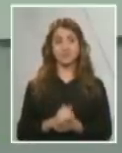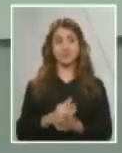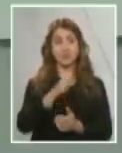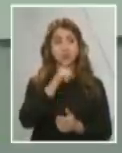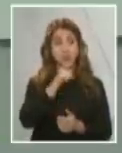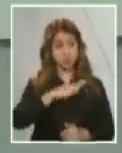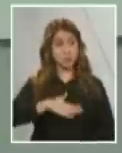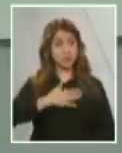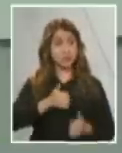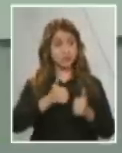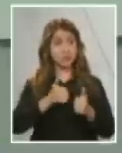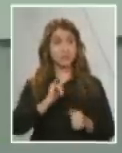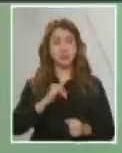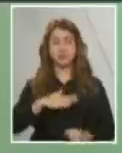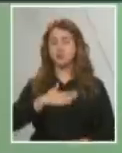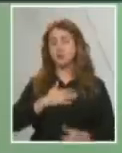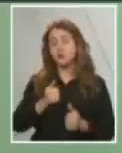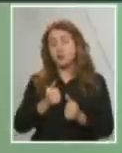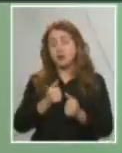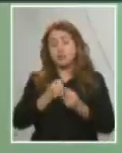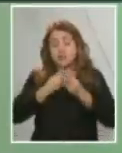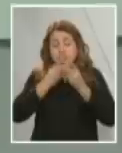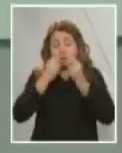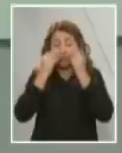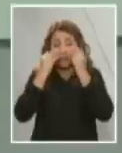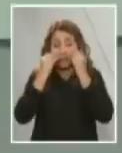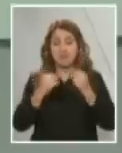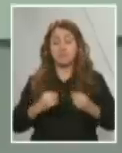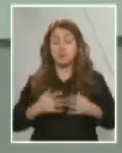¿Siente bien? Sí, se siente bien.